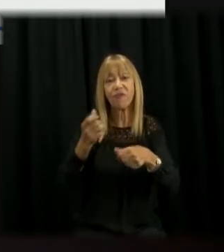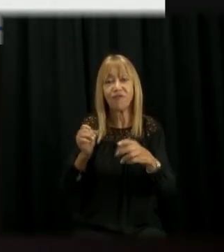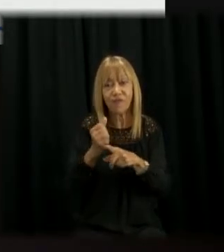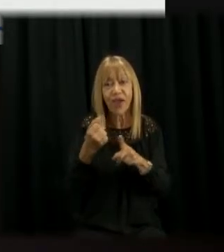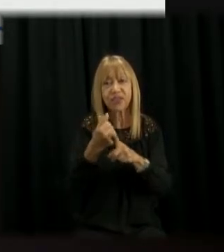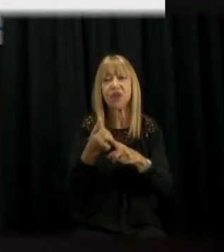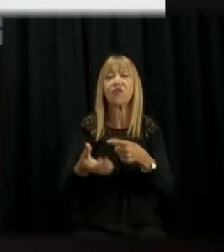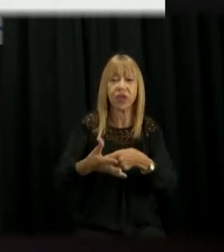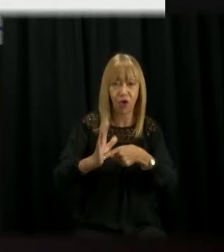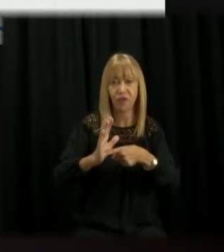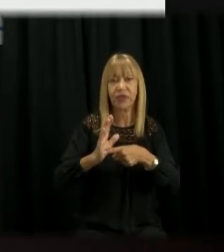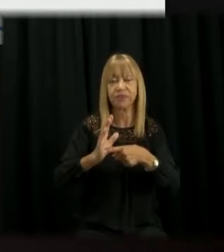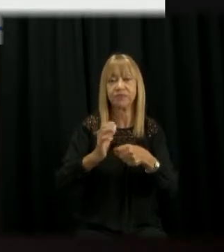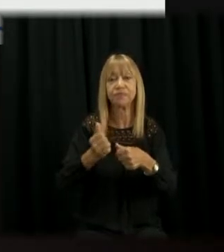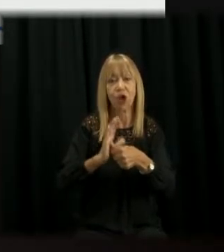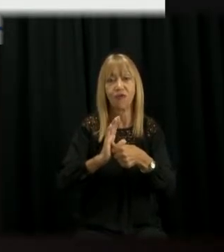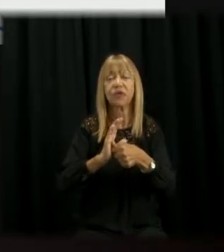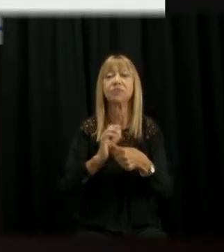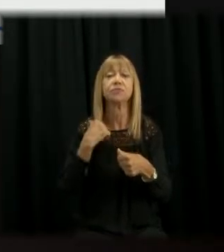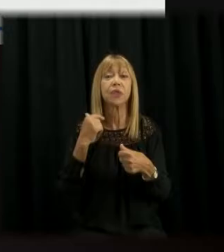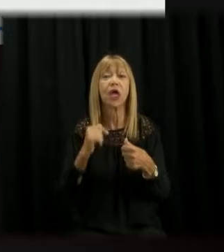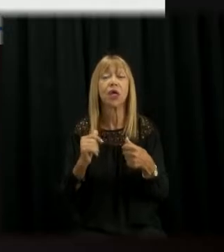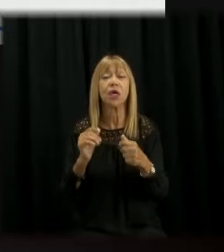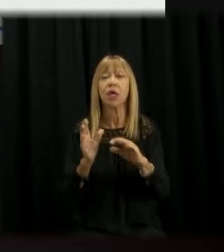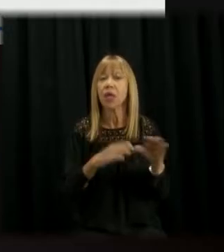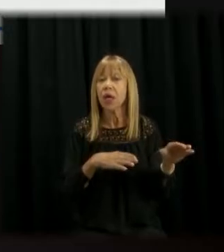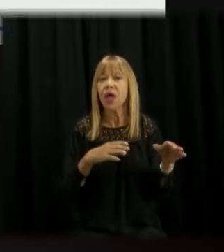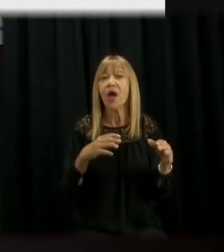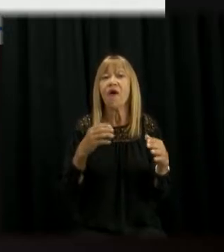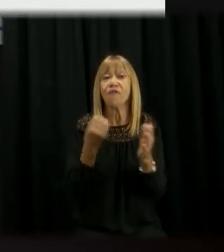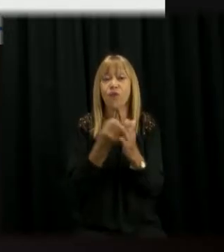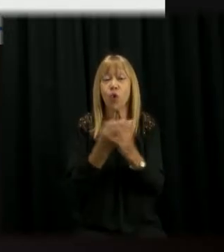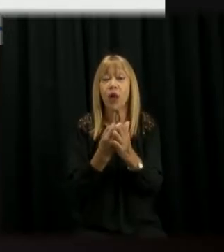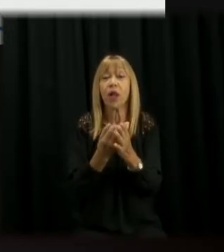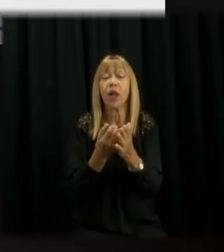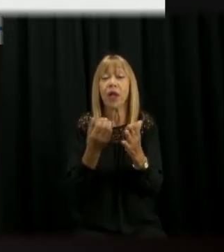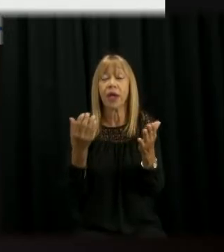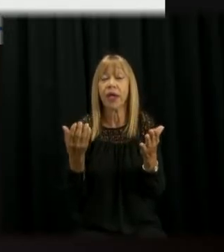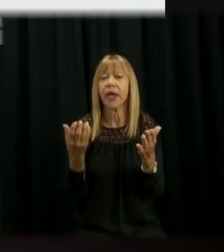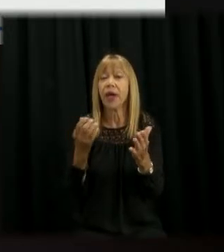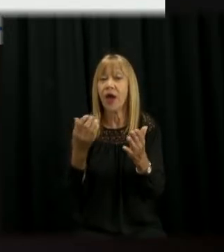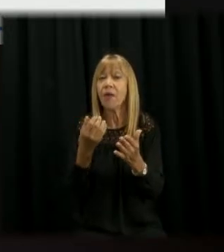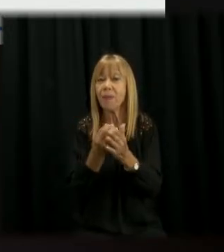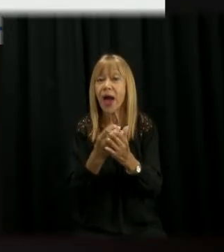los efectos de la pandemia. En cuanto a los costos por